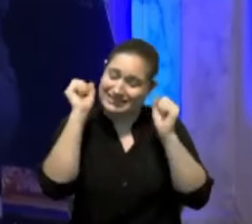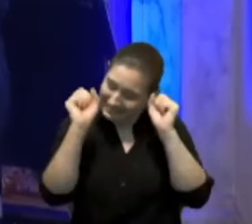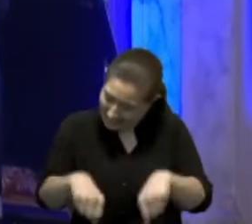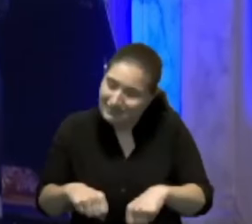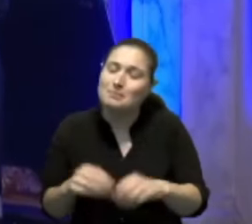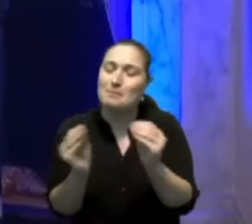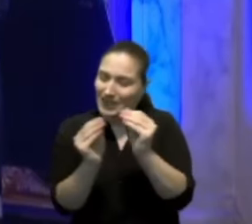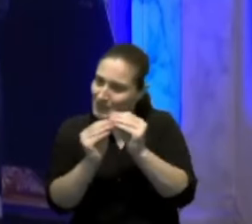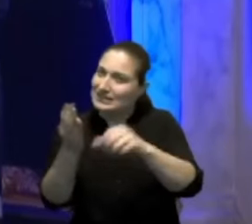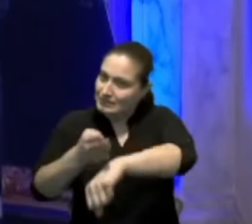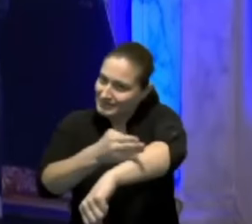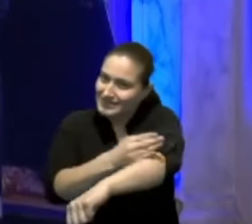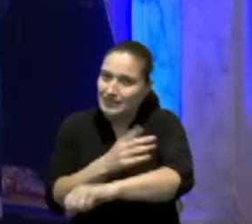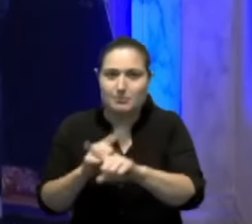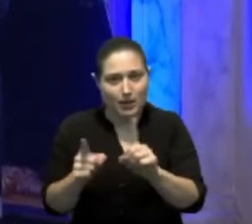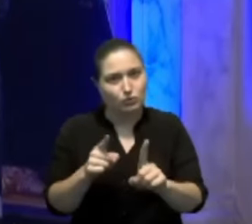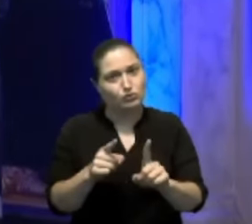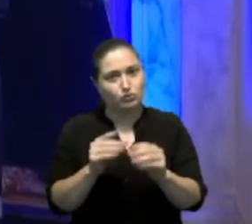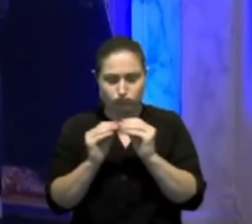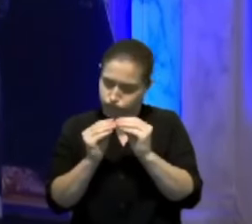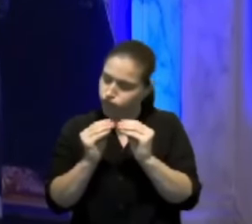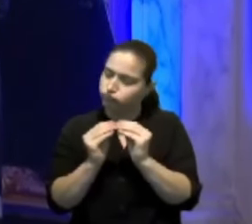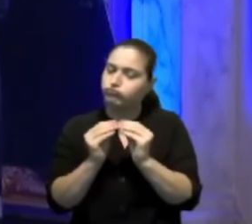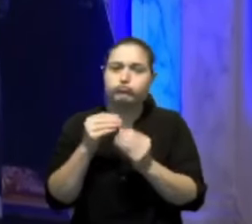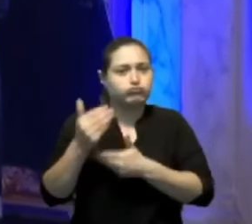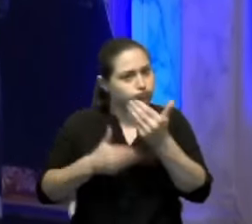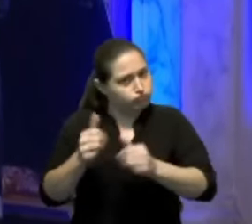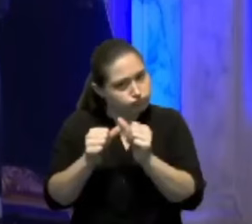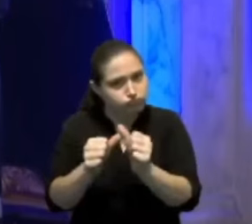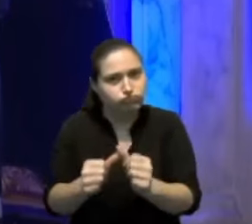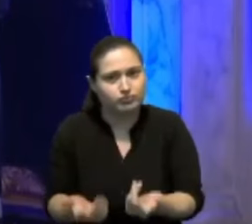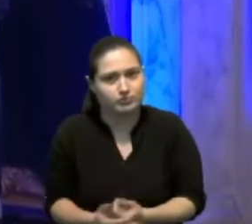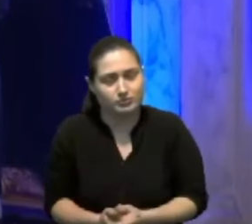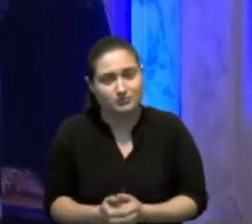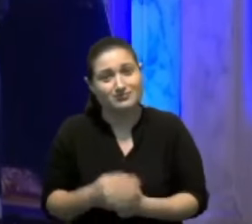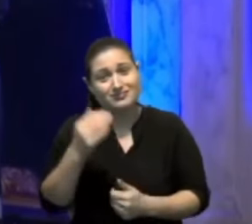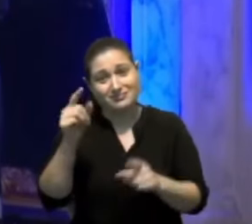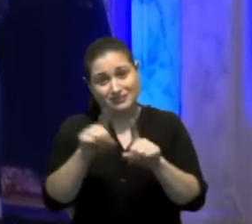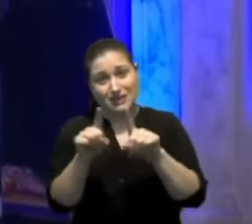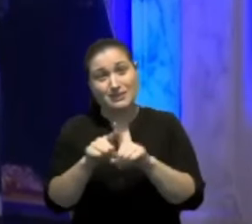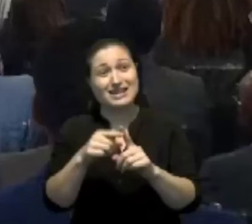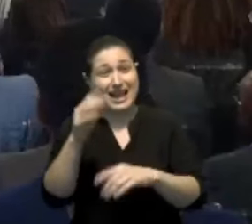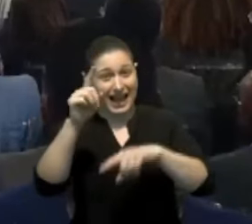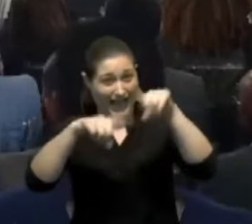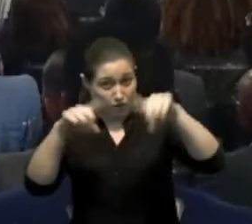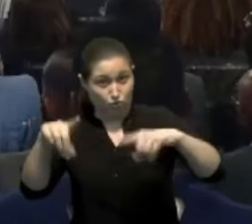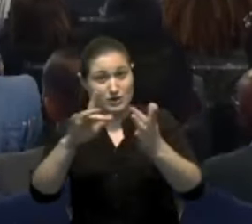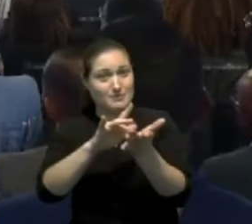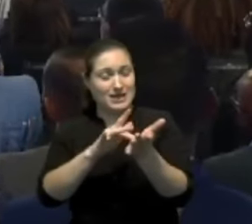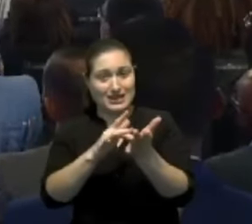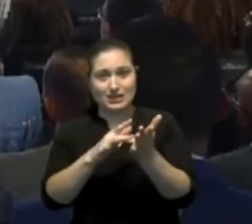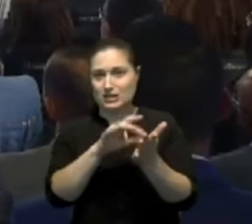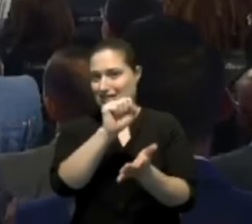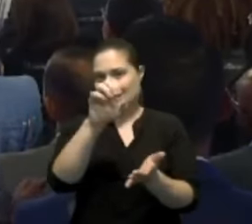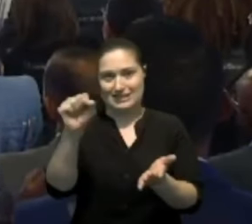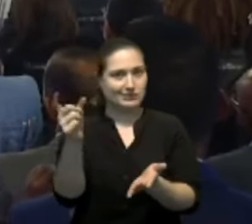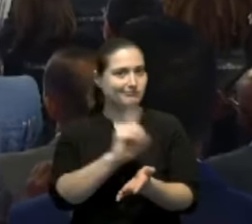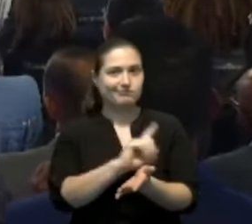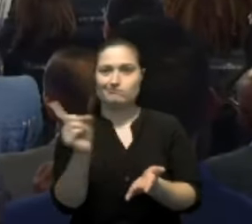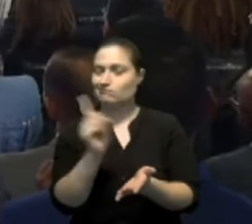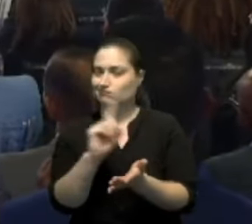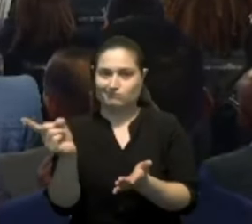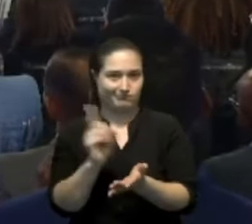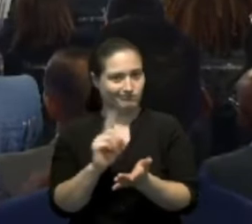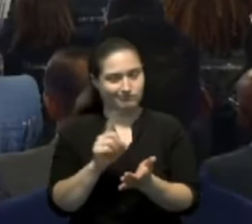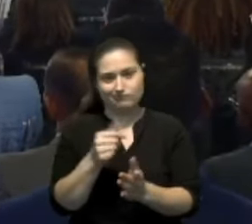avanzando y además también con el tema de la lista de espera es que algunos de estos medicamentos presidente no están cubiertos por la seguridad social son 113 moléculas